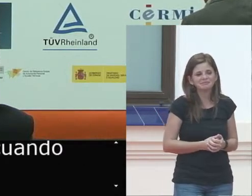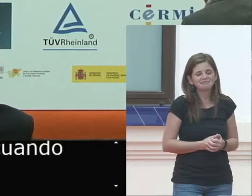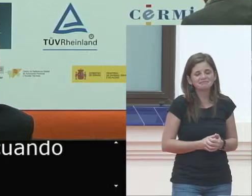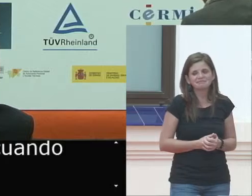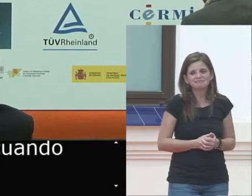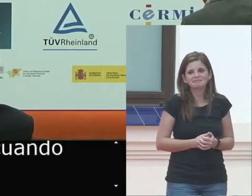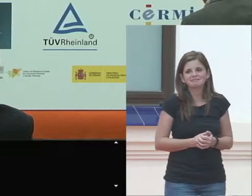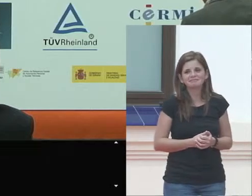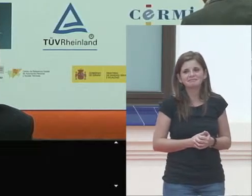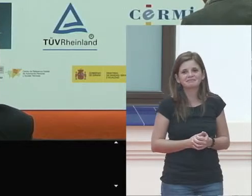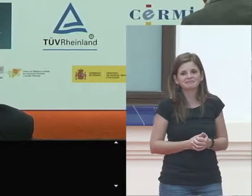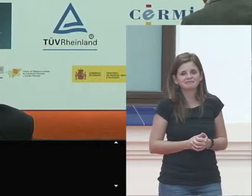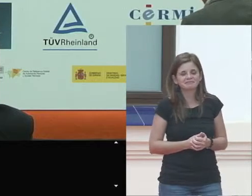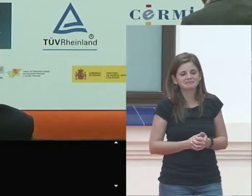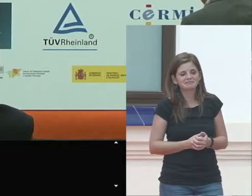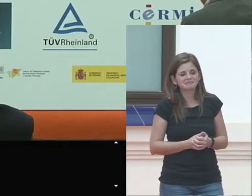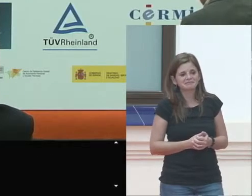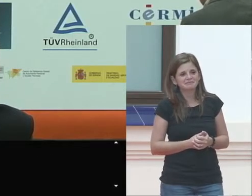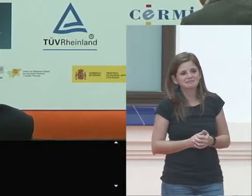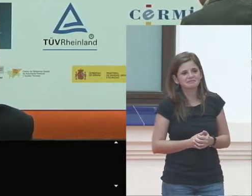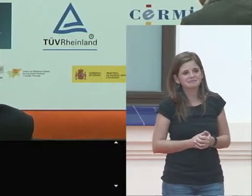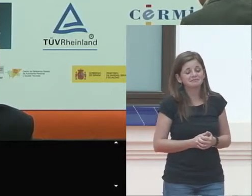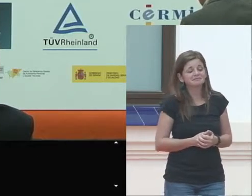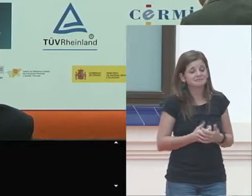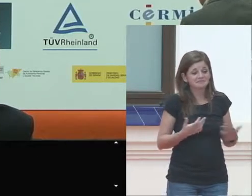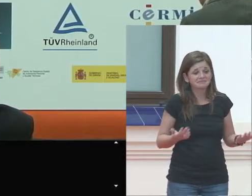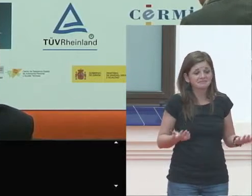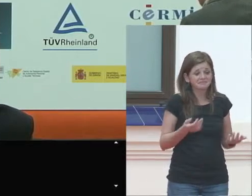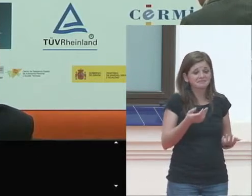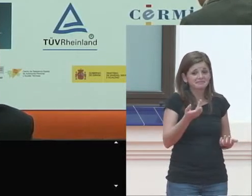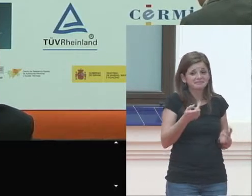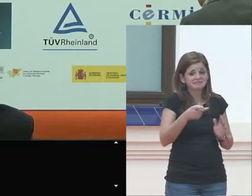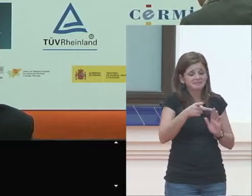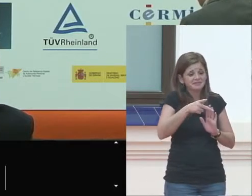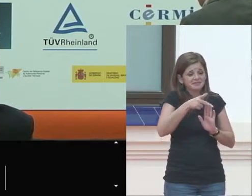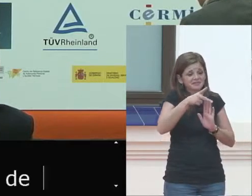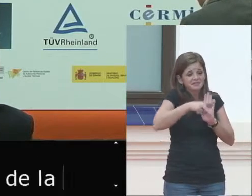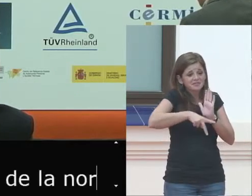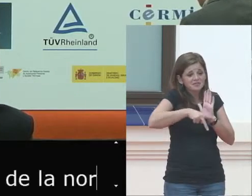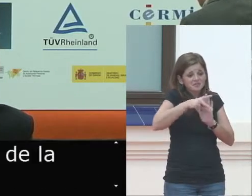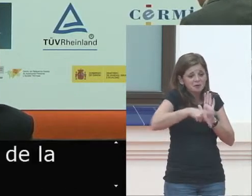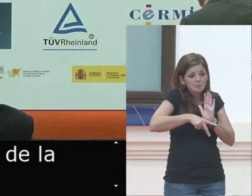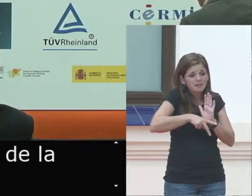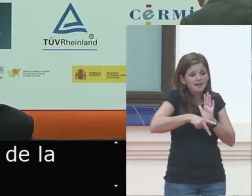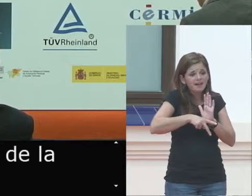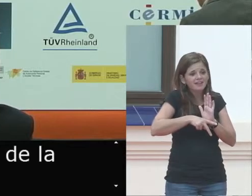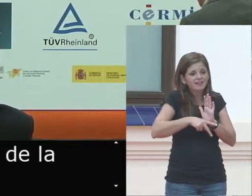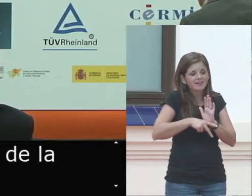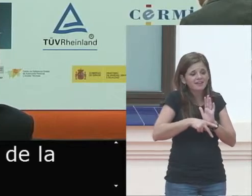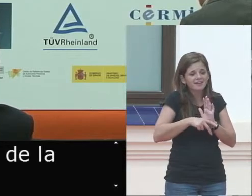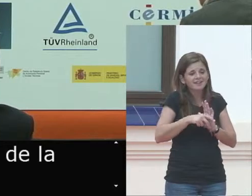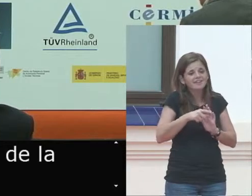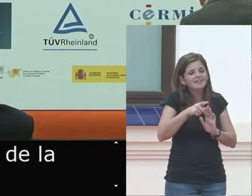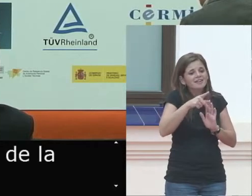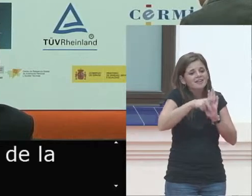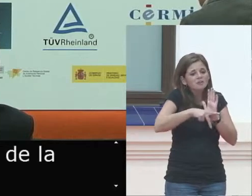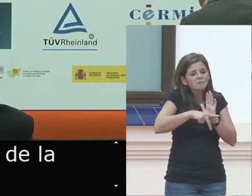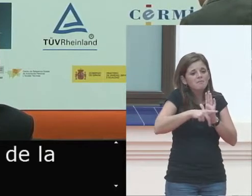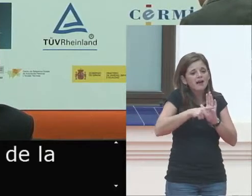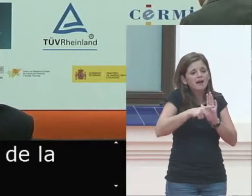Pues hay esas dos líneas. Hay lo de la norma y de la normalización y detrás de eso de la